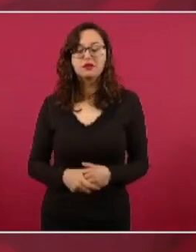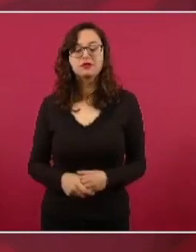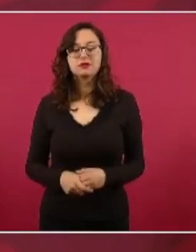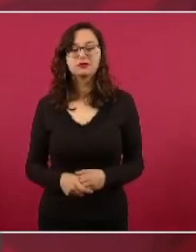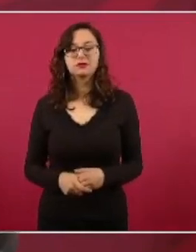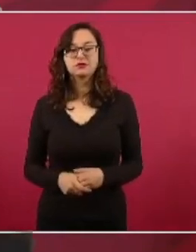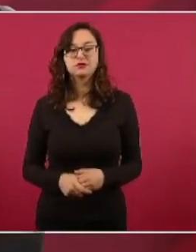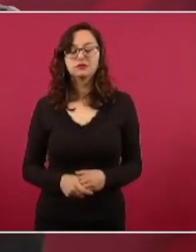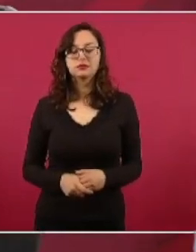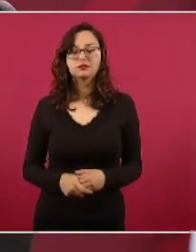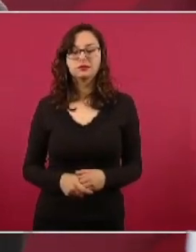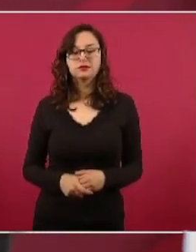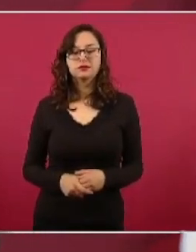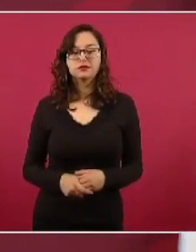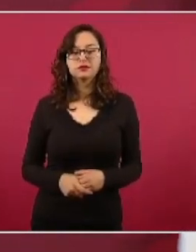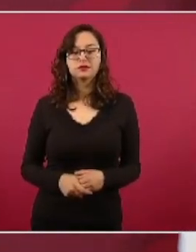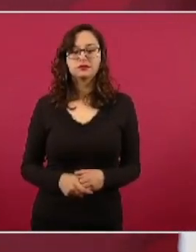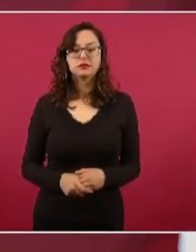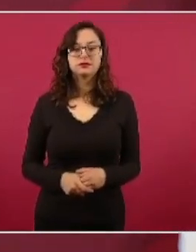una